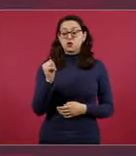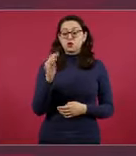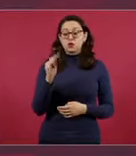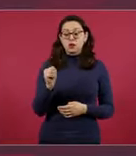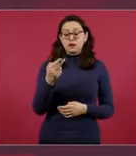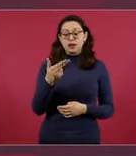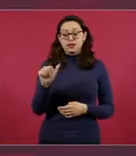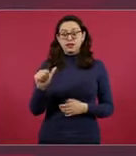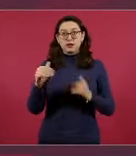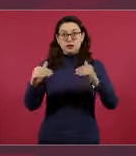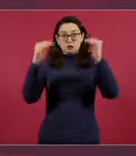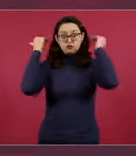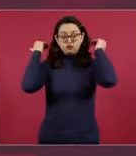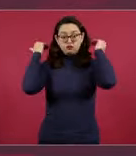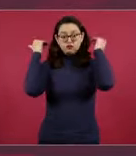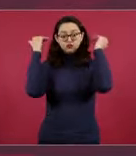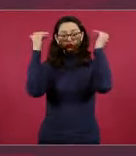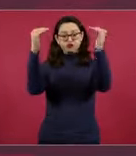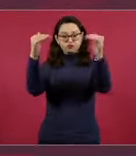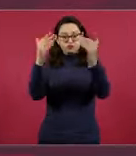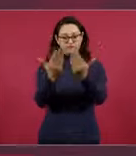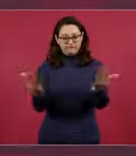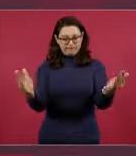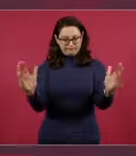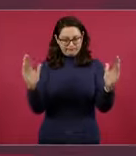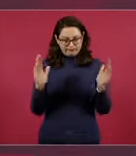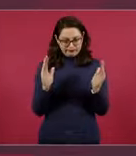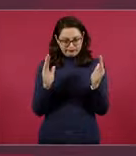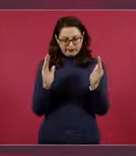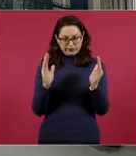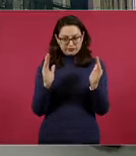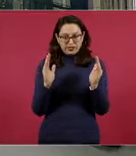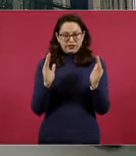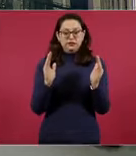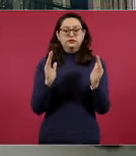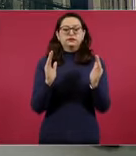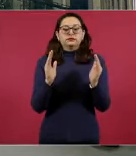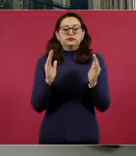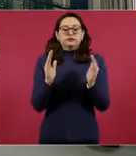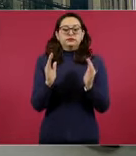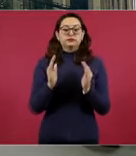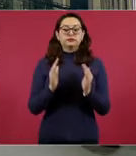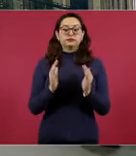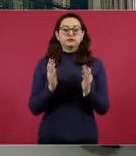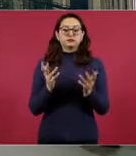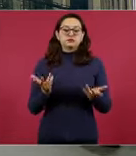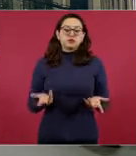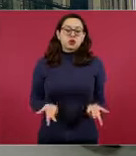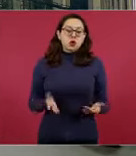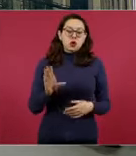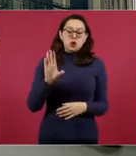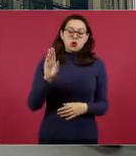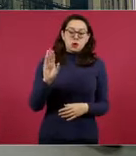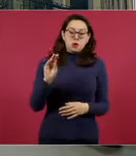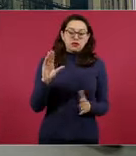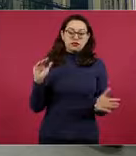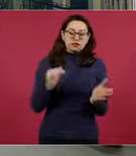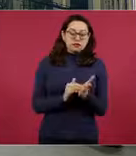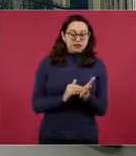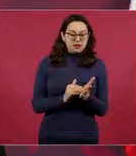estaríamos hablando como 9 son 90 mil metros